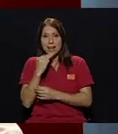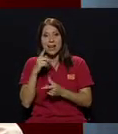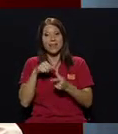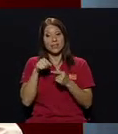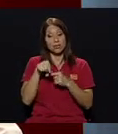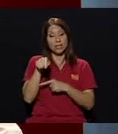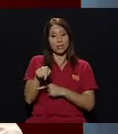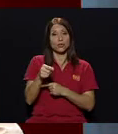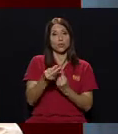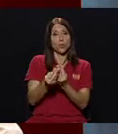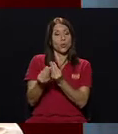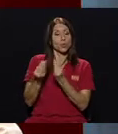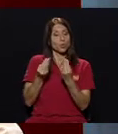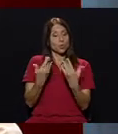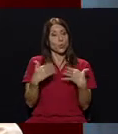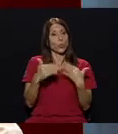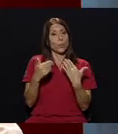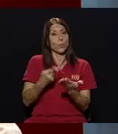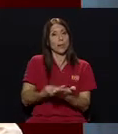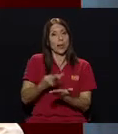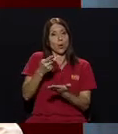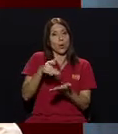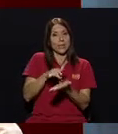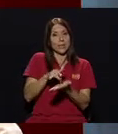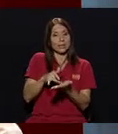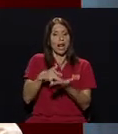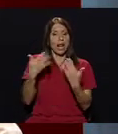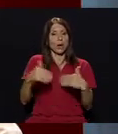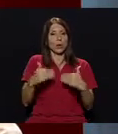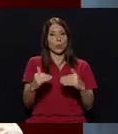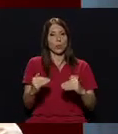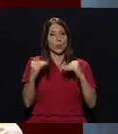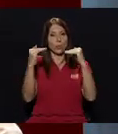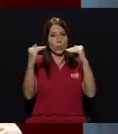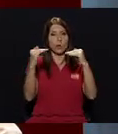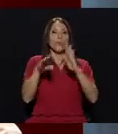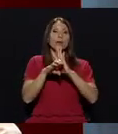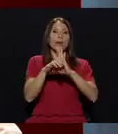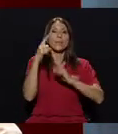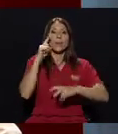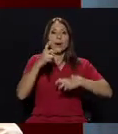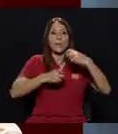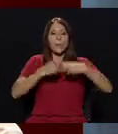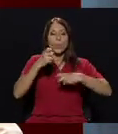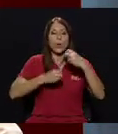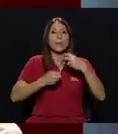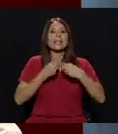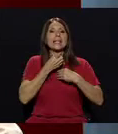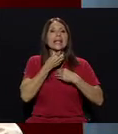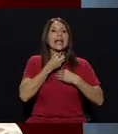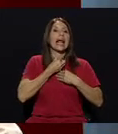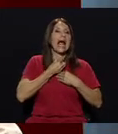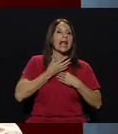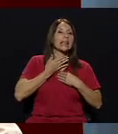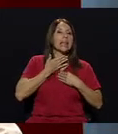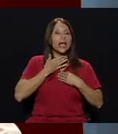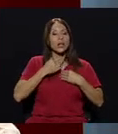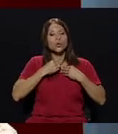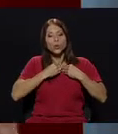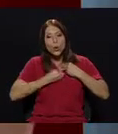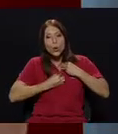muy alto valor medicinal. Entonces, por ejemplo, para afecciones de la garganta y los